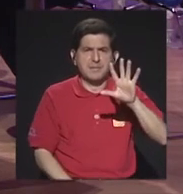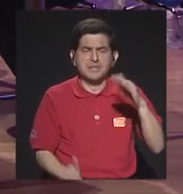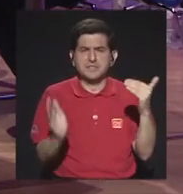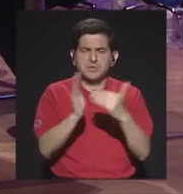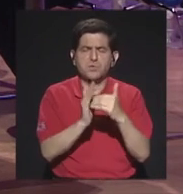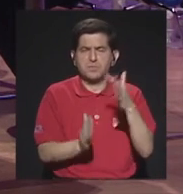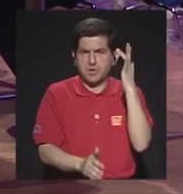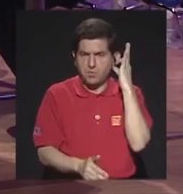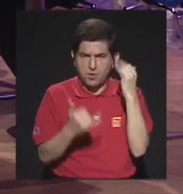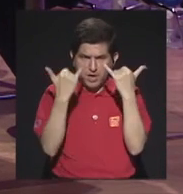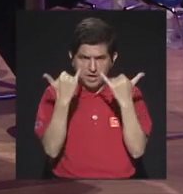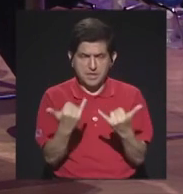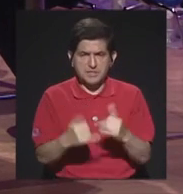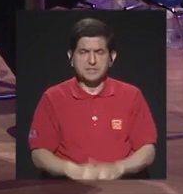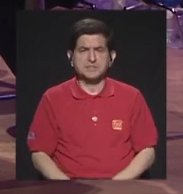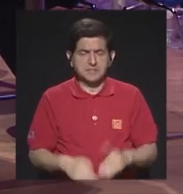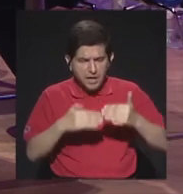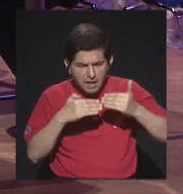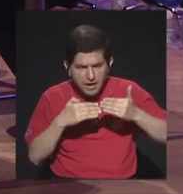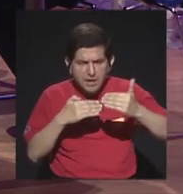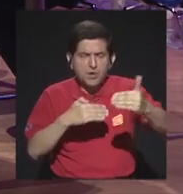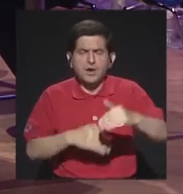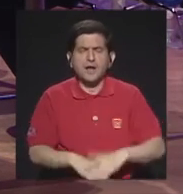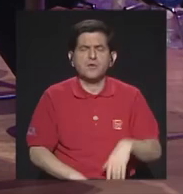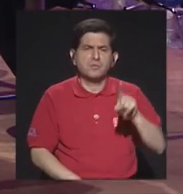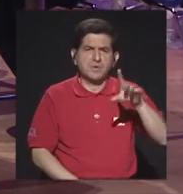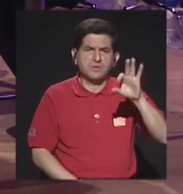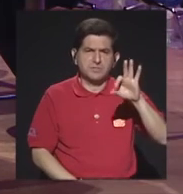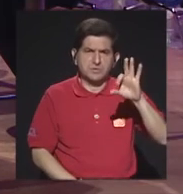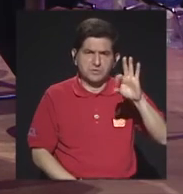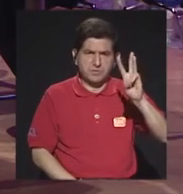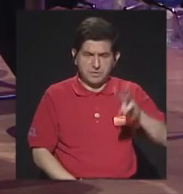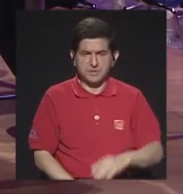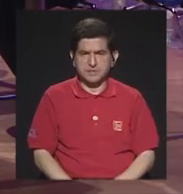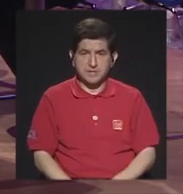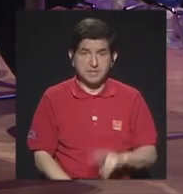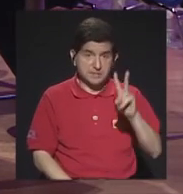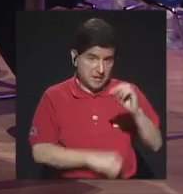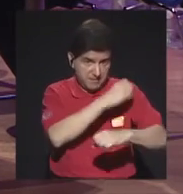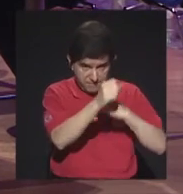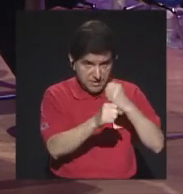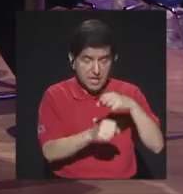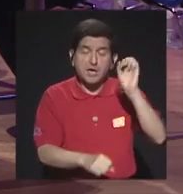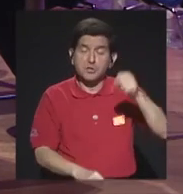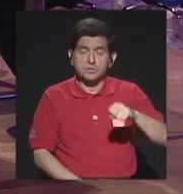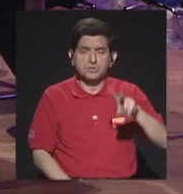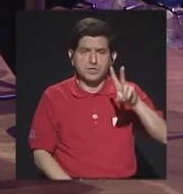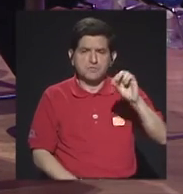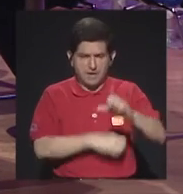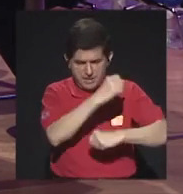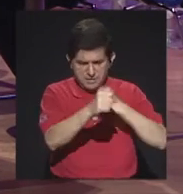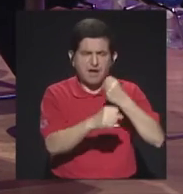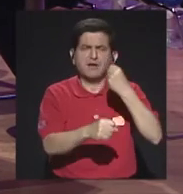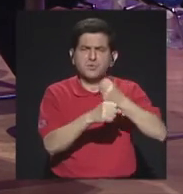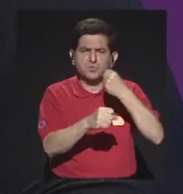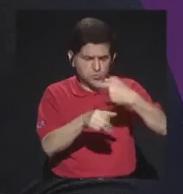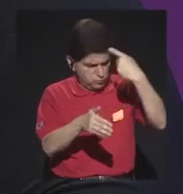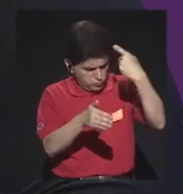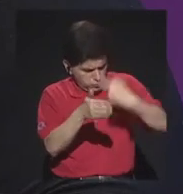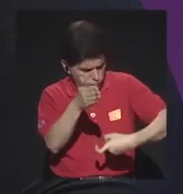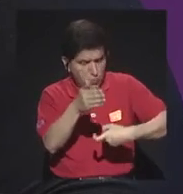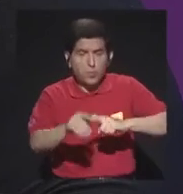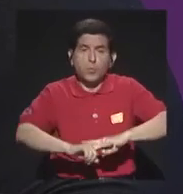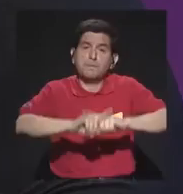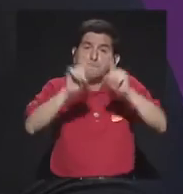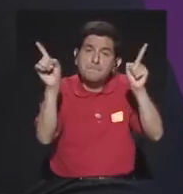mujeres en este periodo de tiempo del 96 acá. 20 años. 20 años de trabajo muy arduo,